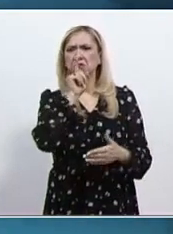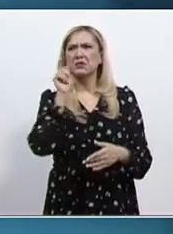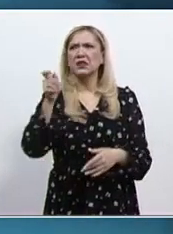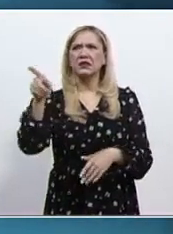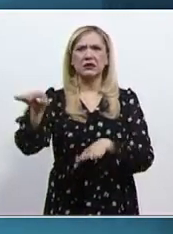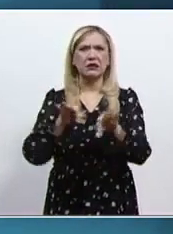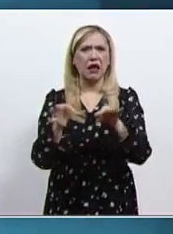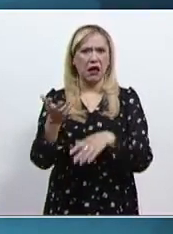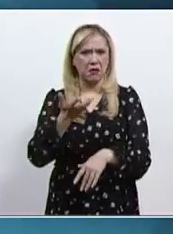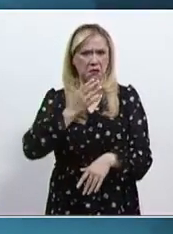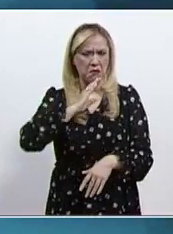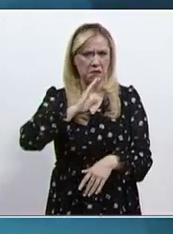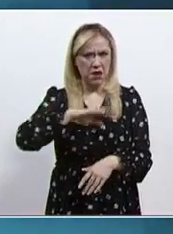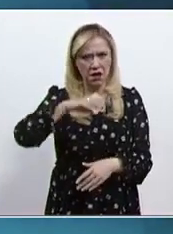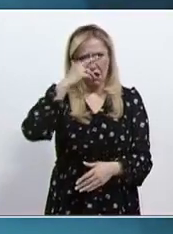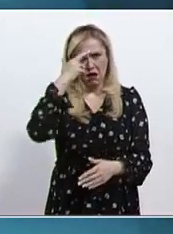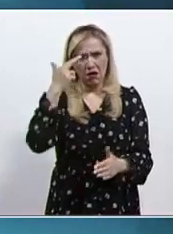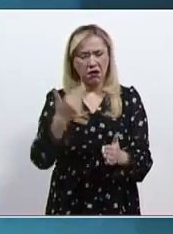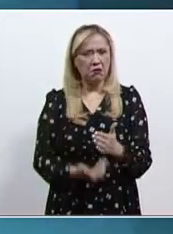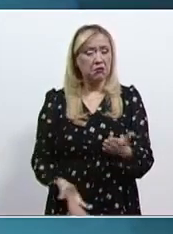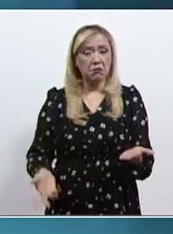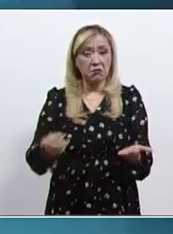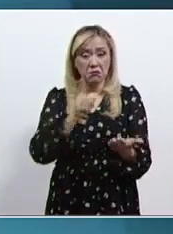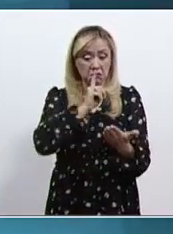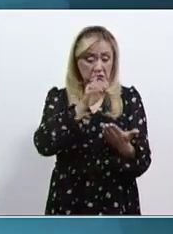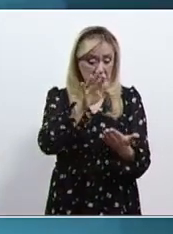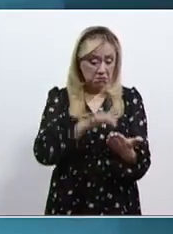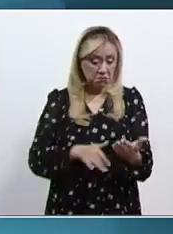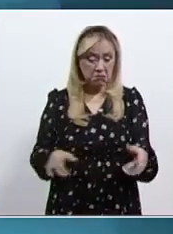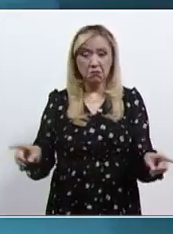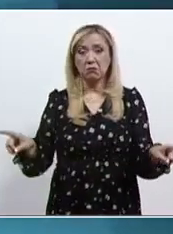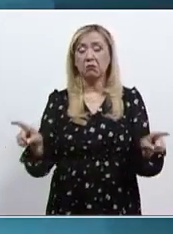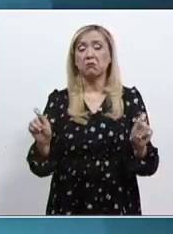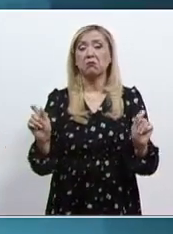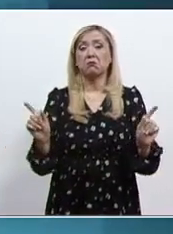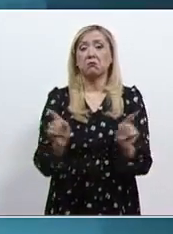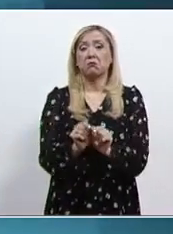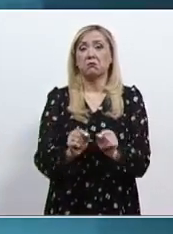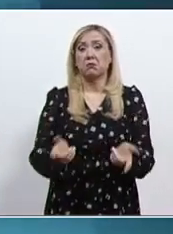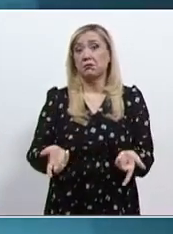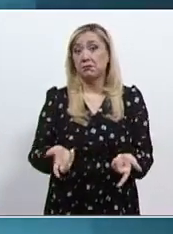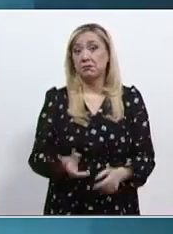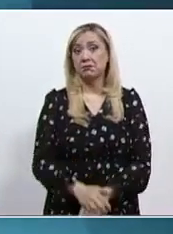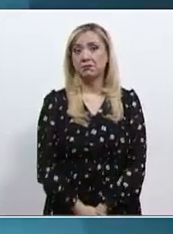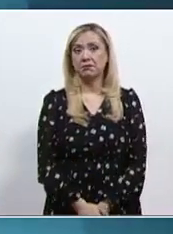que pudieran afectar o incidir en los principios rectores de la actividad electoral